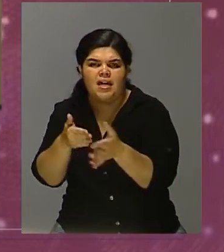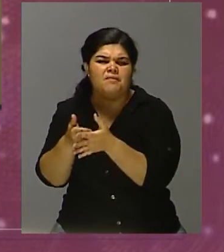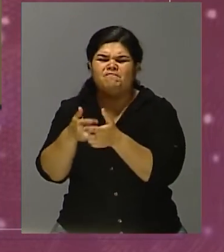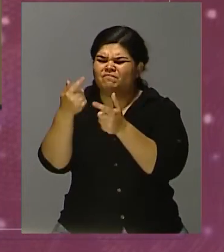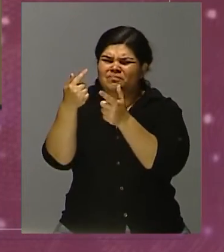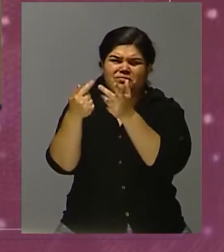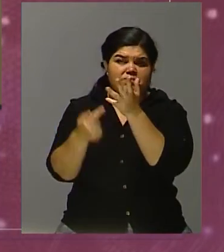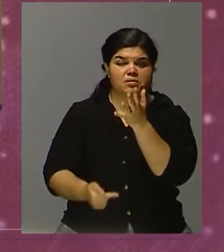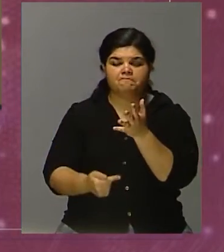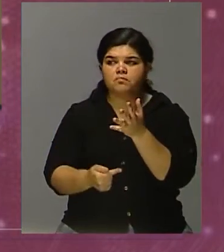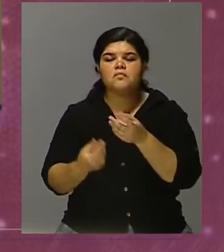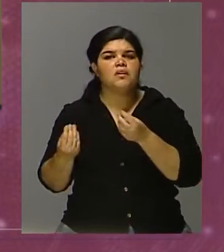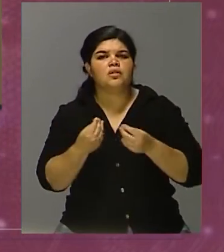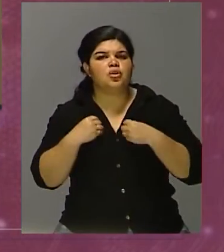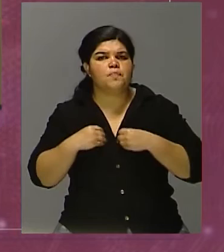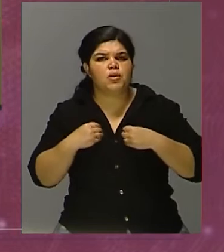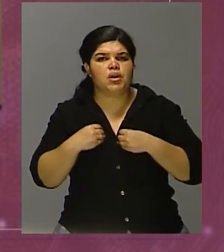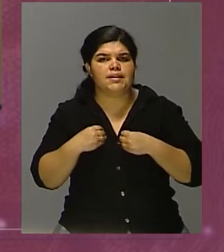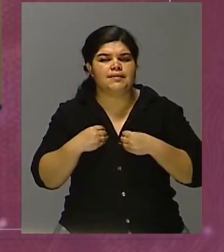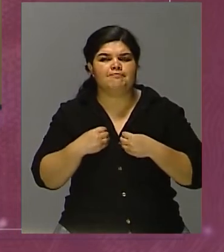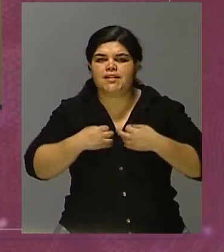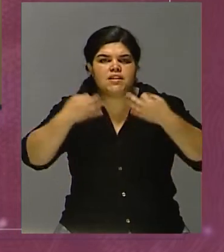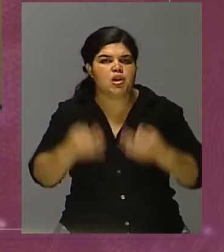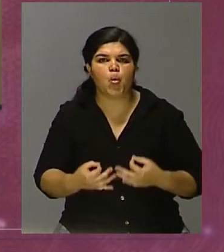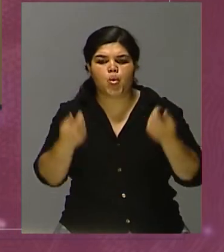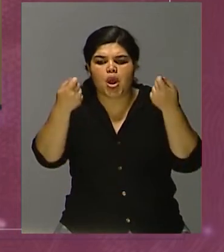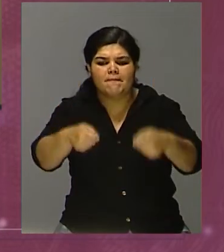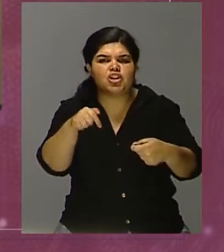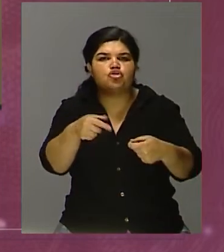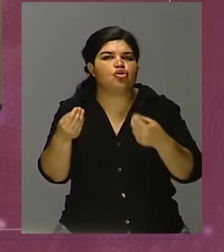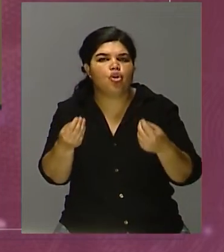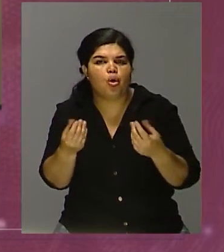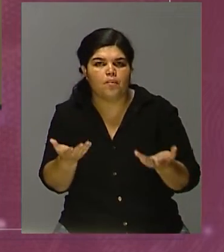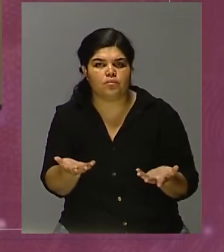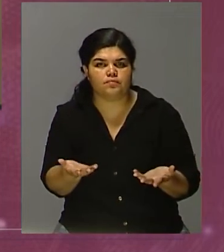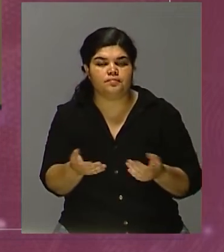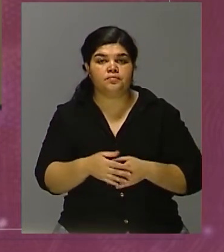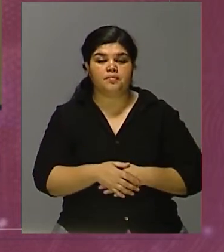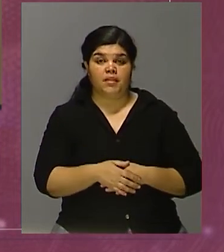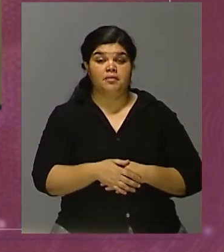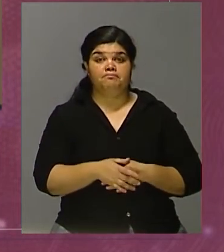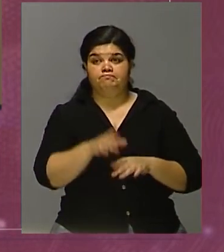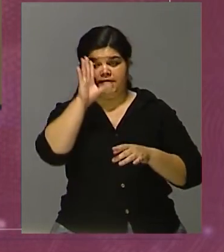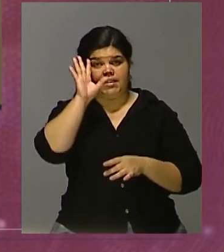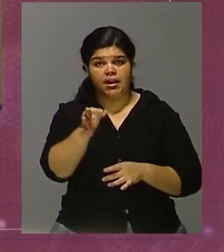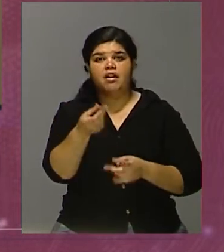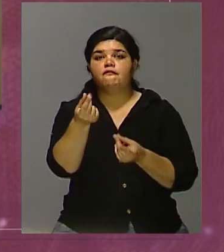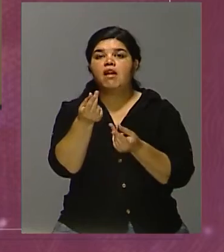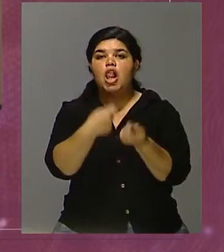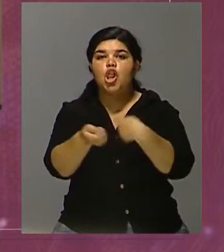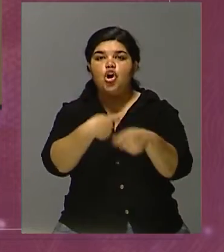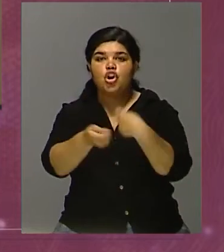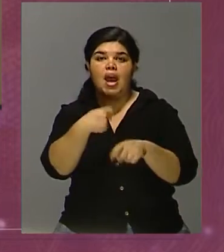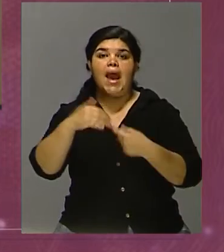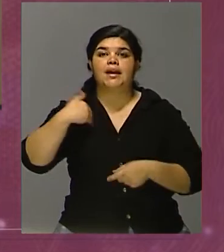sentirnos seguros hoy en la Argentina? Yo personalmente soy un convencido de que el mercado de valores argentino,